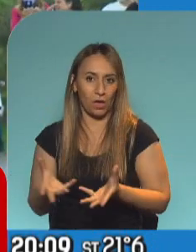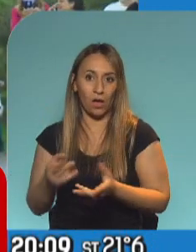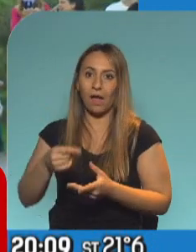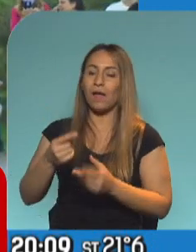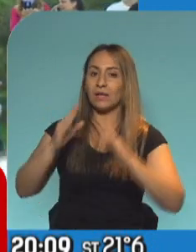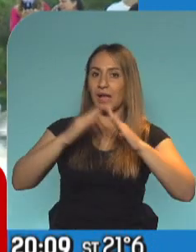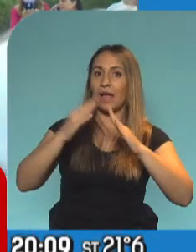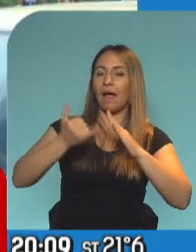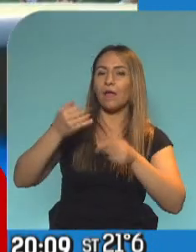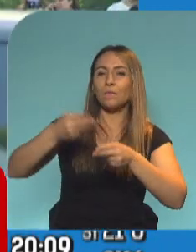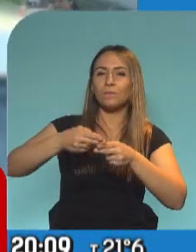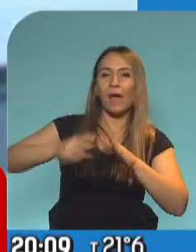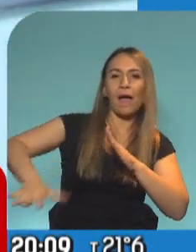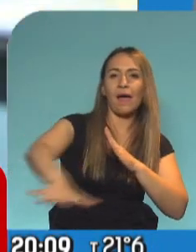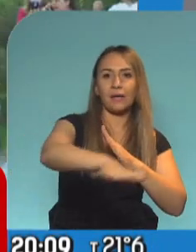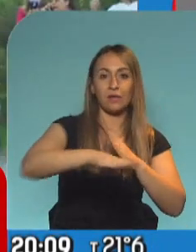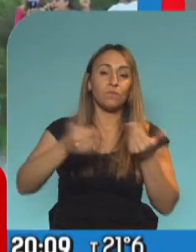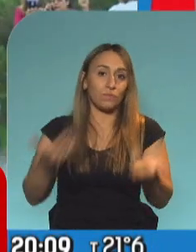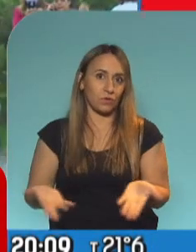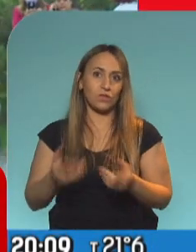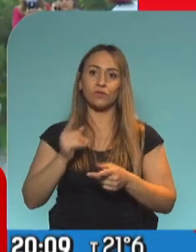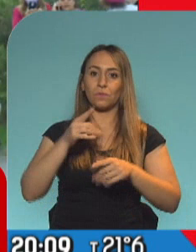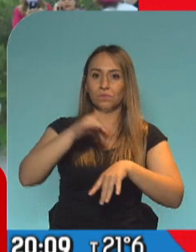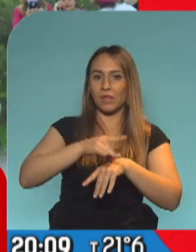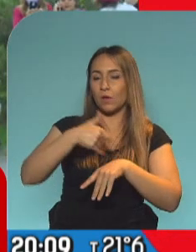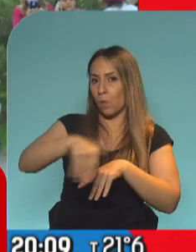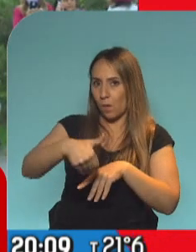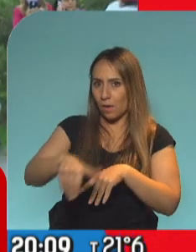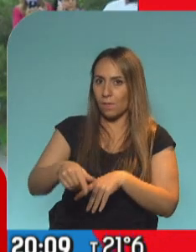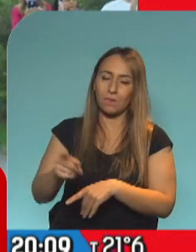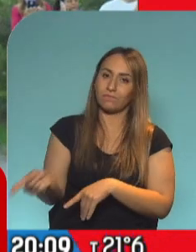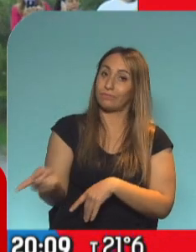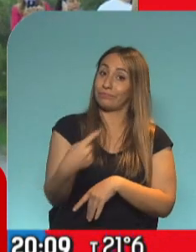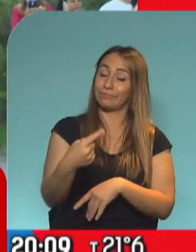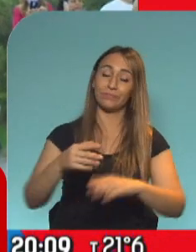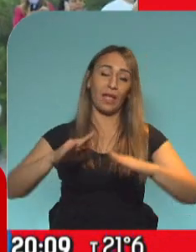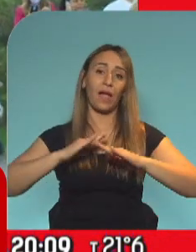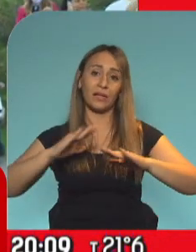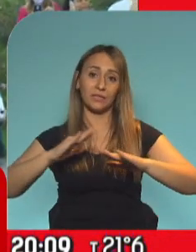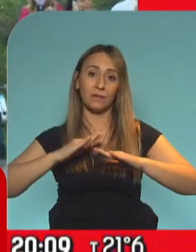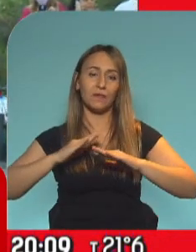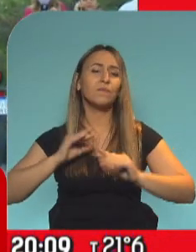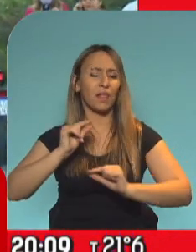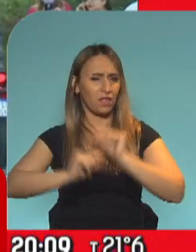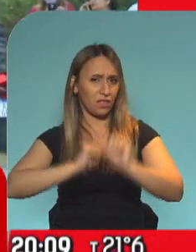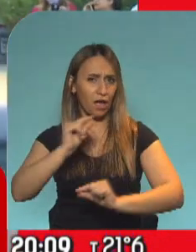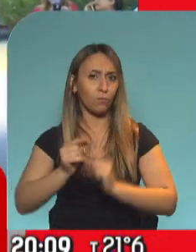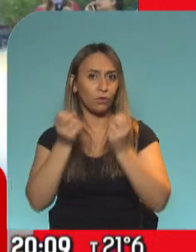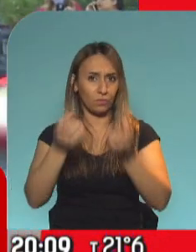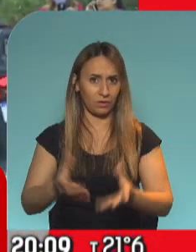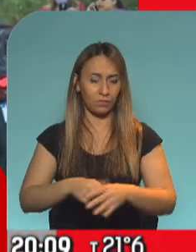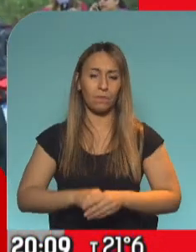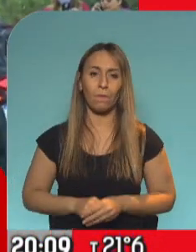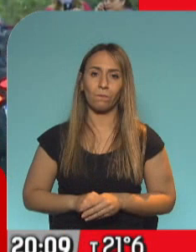van a exigir de cierta forma a los médicos que haga actividad física para que se sienta realmente cada día mejor porque